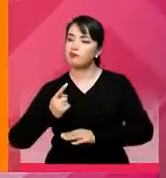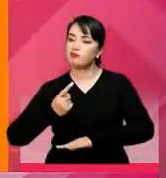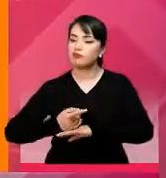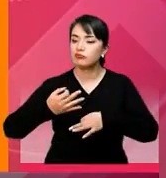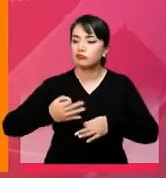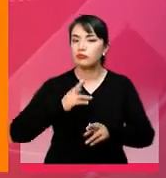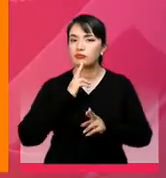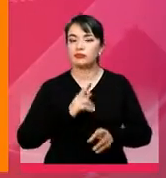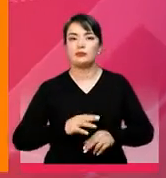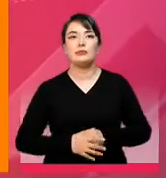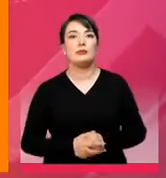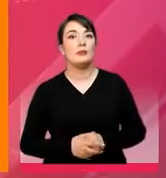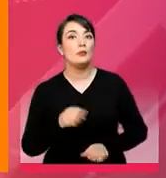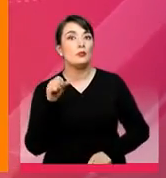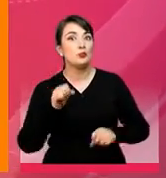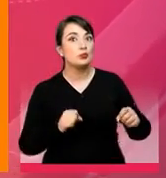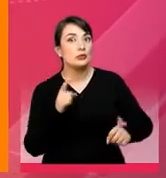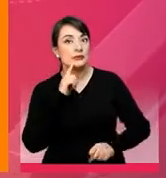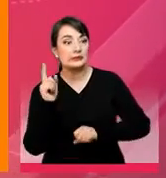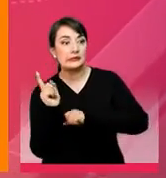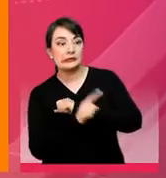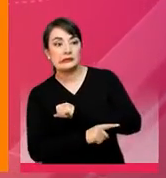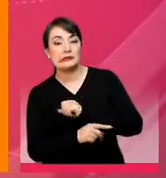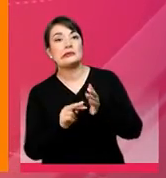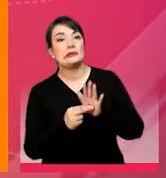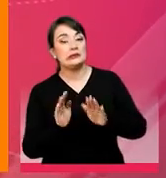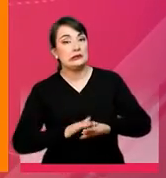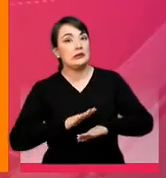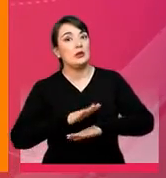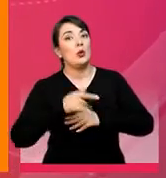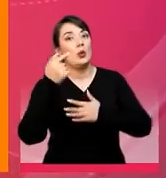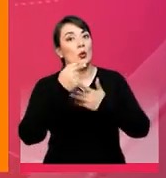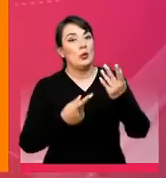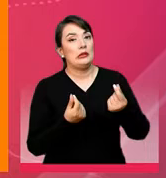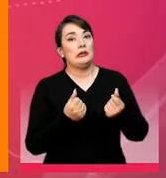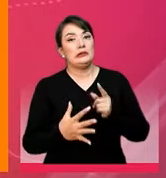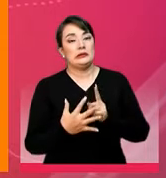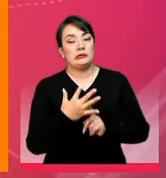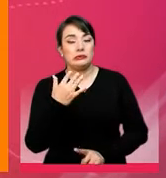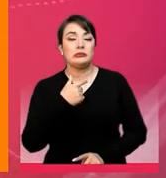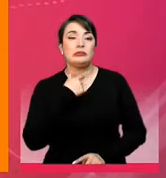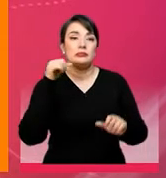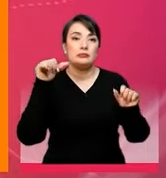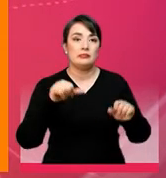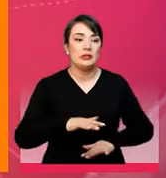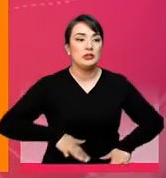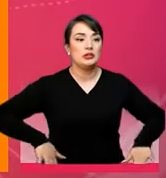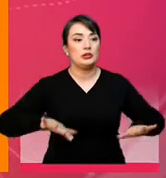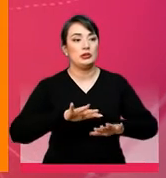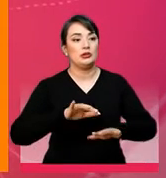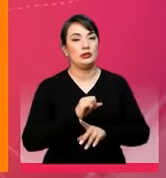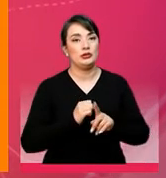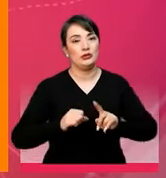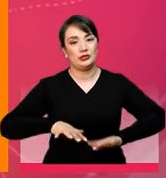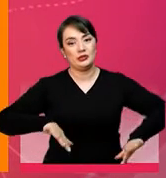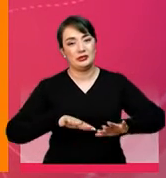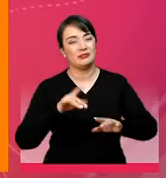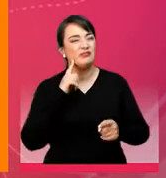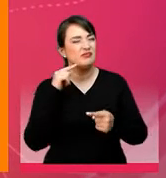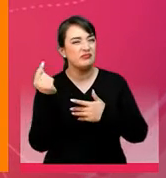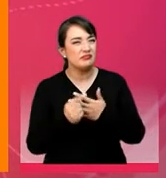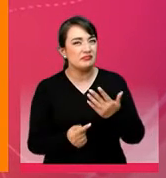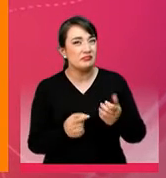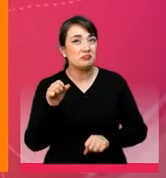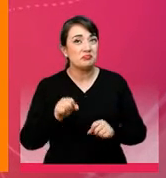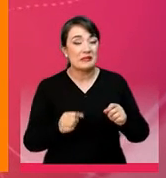eventual sanción y redundaría en graves consecuencias económicas y contractuales para la sociedad concesionaria derivadas de una eventual